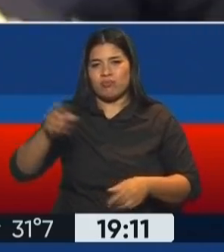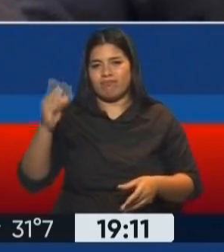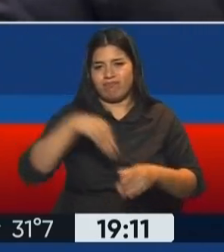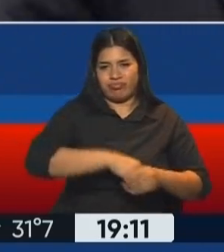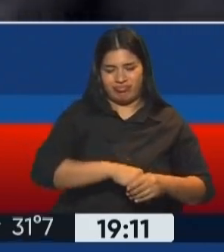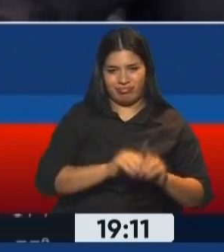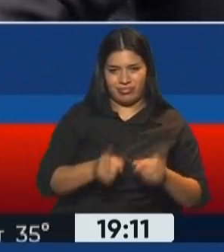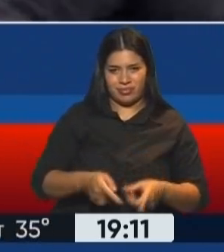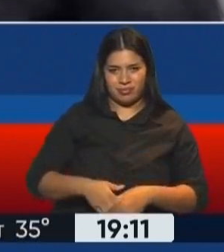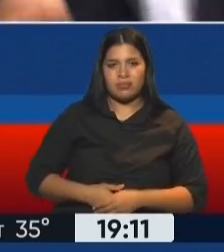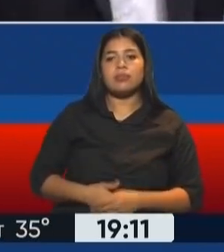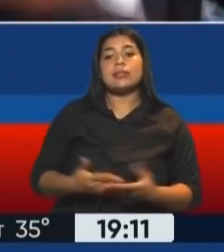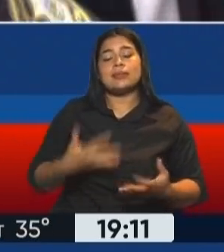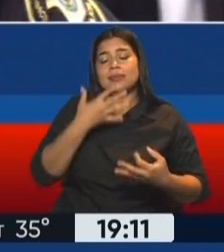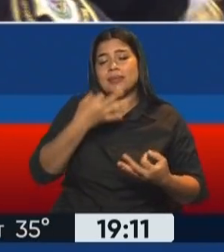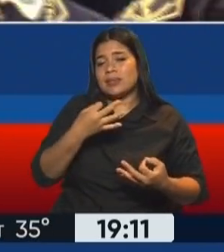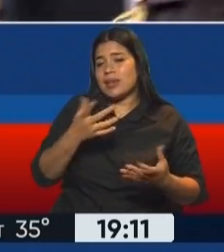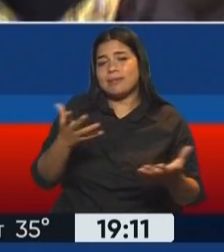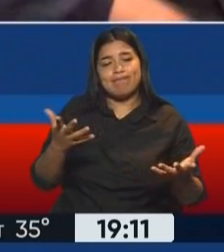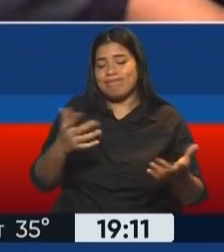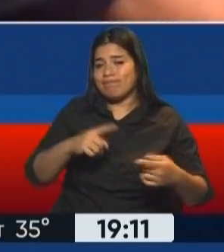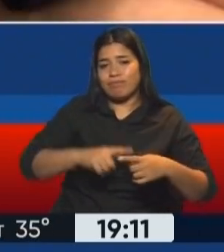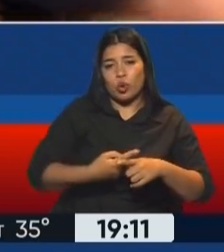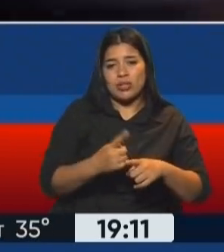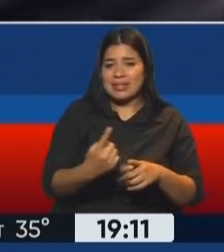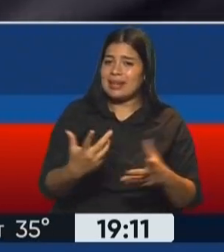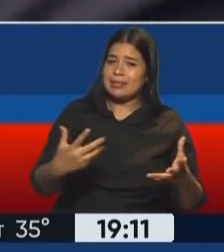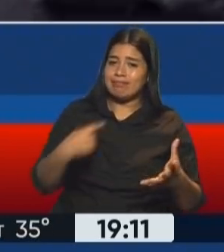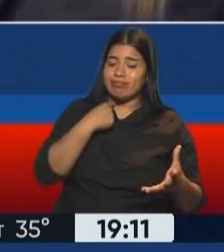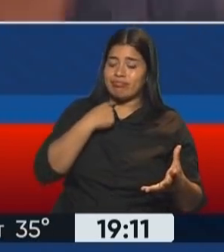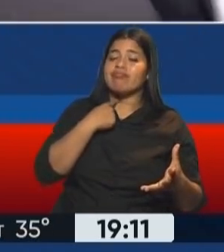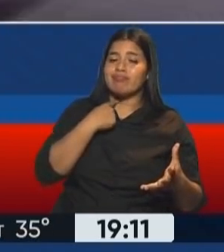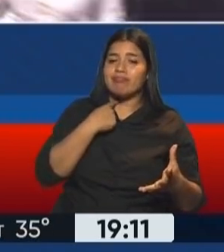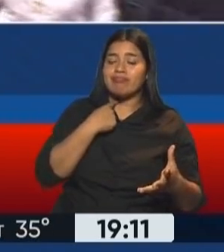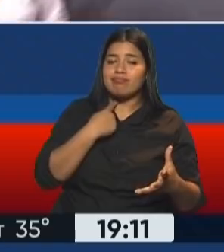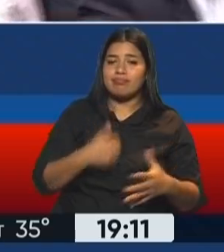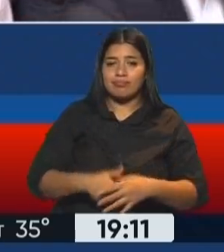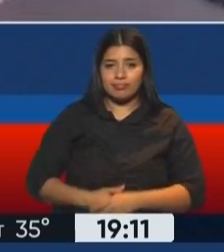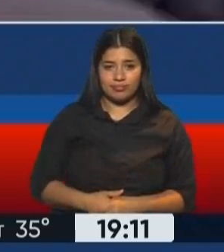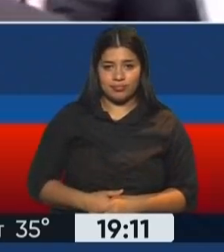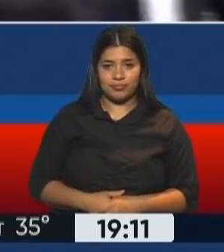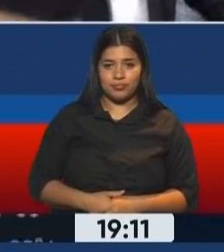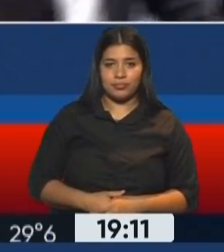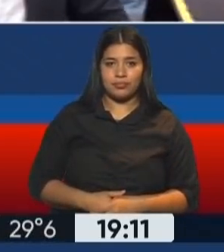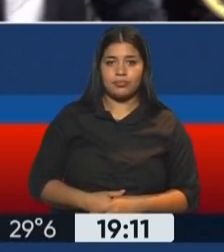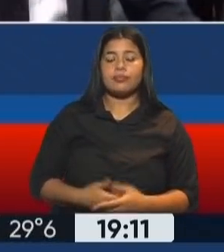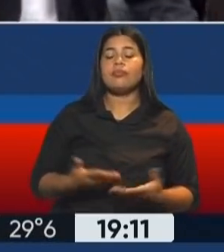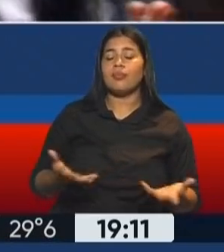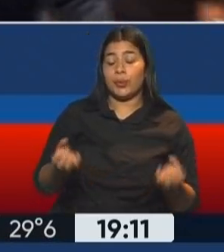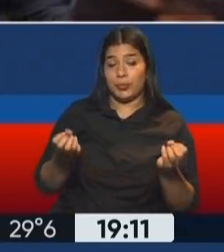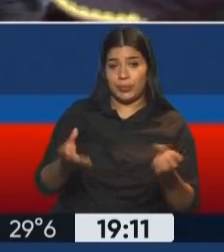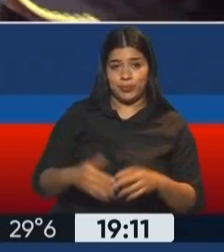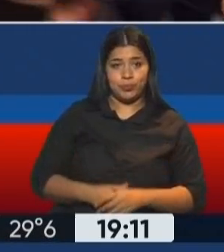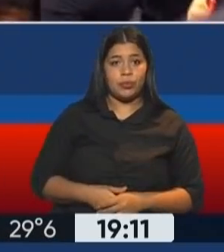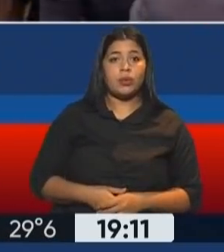cual significaría una torpeza política enorme que no le convendría ni siquiera a los supuestos interesados en que Macri fuera procesado. Claro, bien. Bueno,